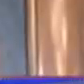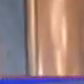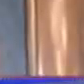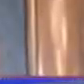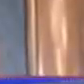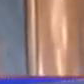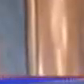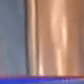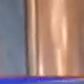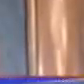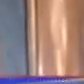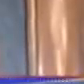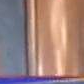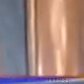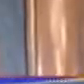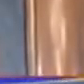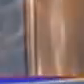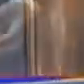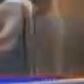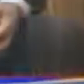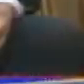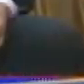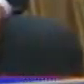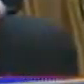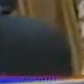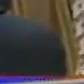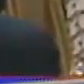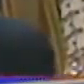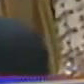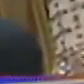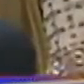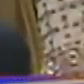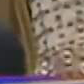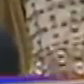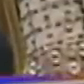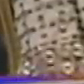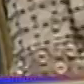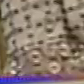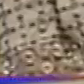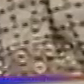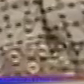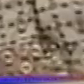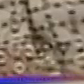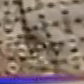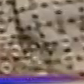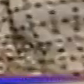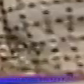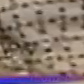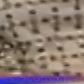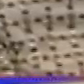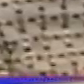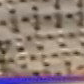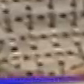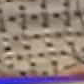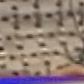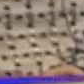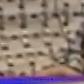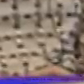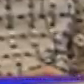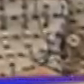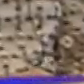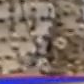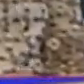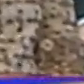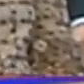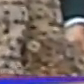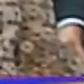de esta importante Comisión Intergubernamental que ha celebrado más de 15 reuniones desde su creación y ha representado